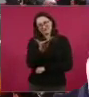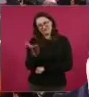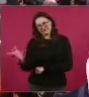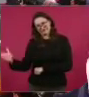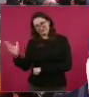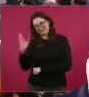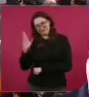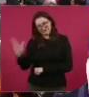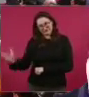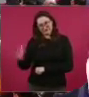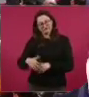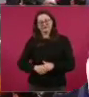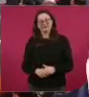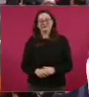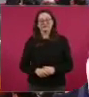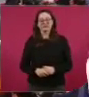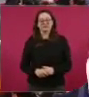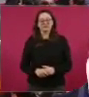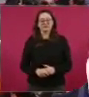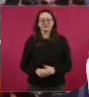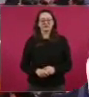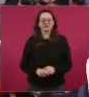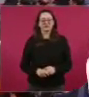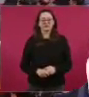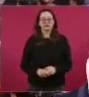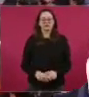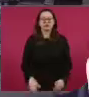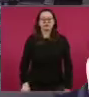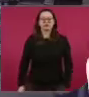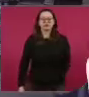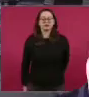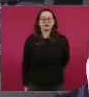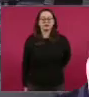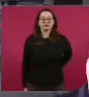familiares de los deportistas.